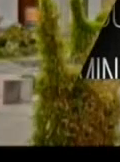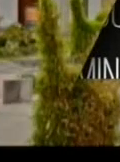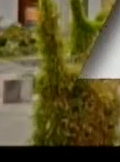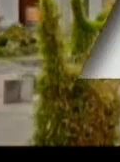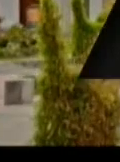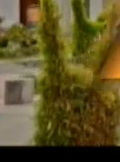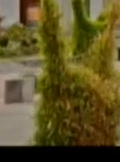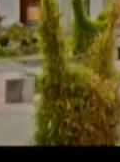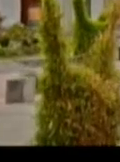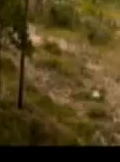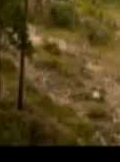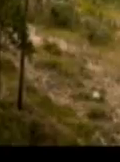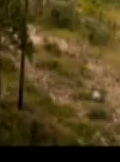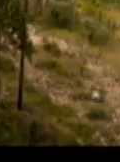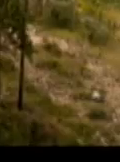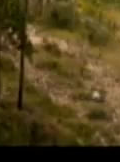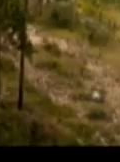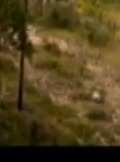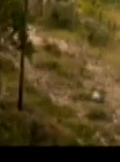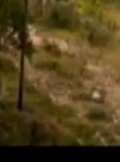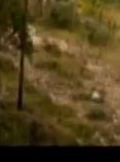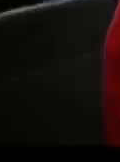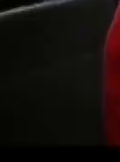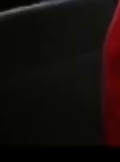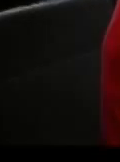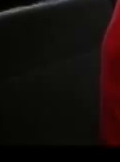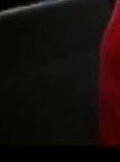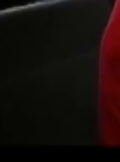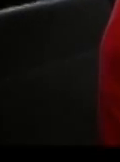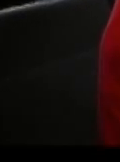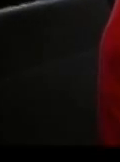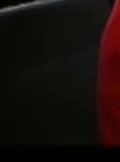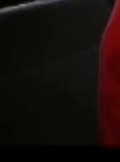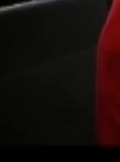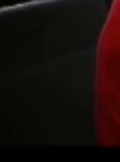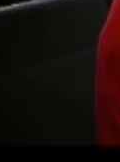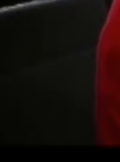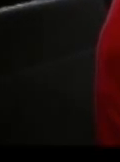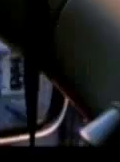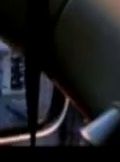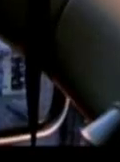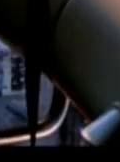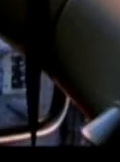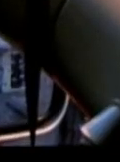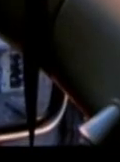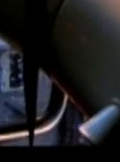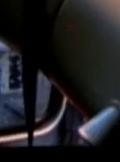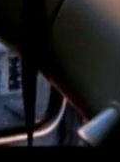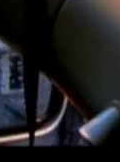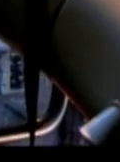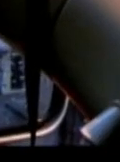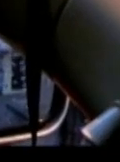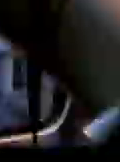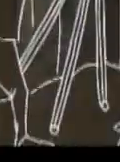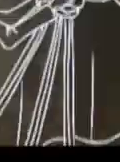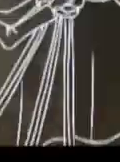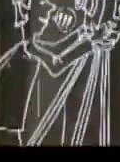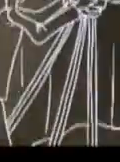Ven a disfrutar del mejor cine nacional en función especial y gratuita en compañía de tu